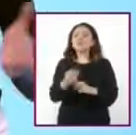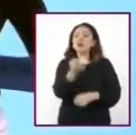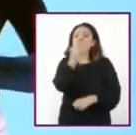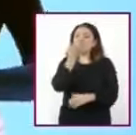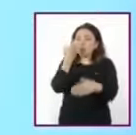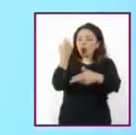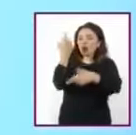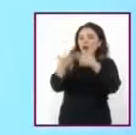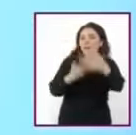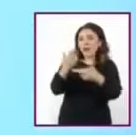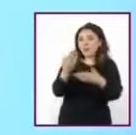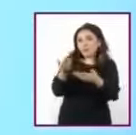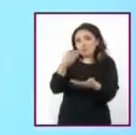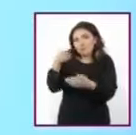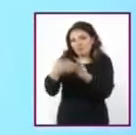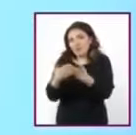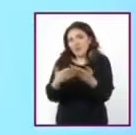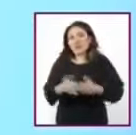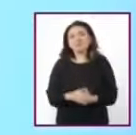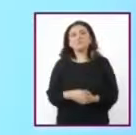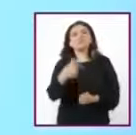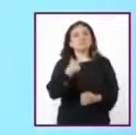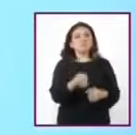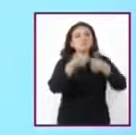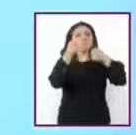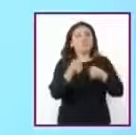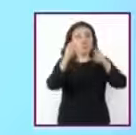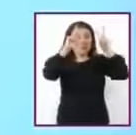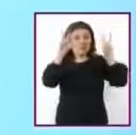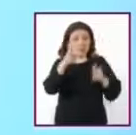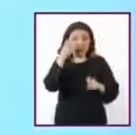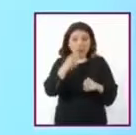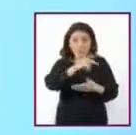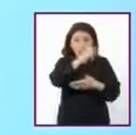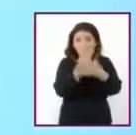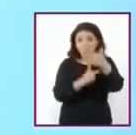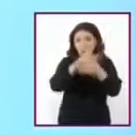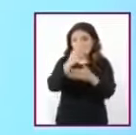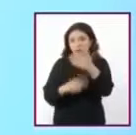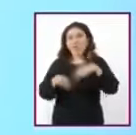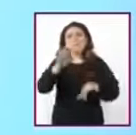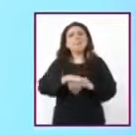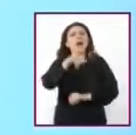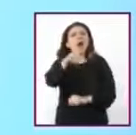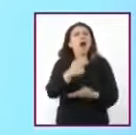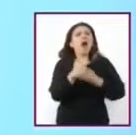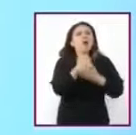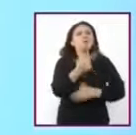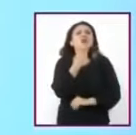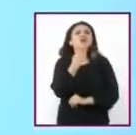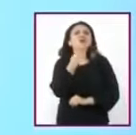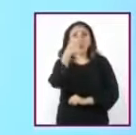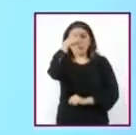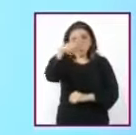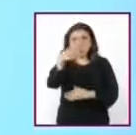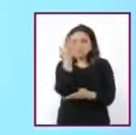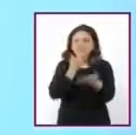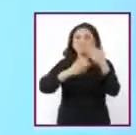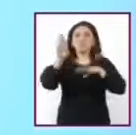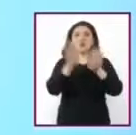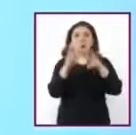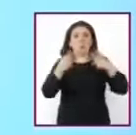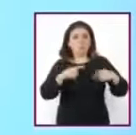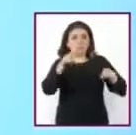salones de clases. Tenemos la seguridad de que los temas que abordaremos en estos programas les serán de mucha ayuda tanto para su